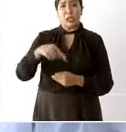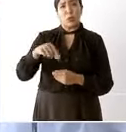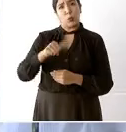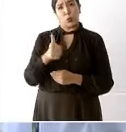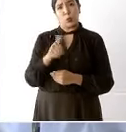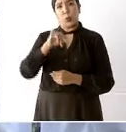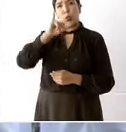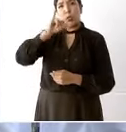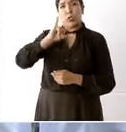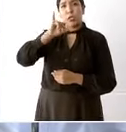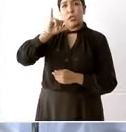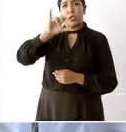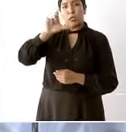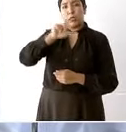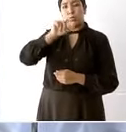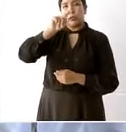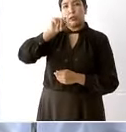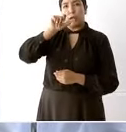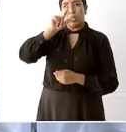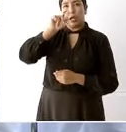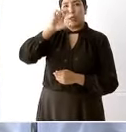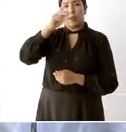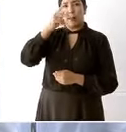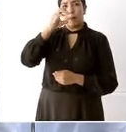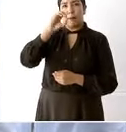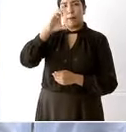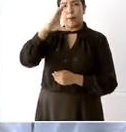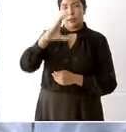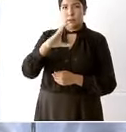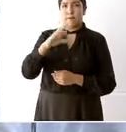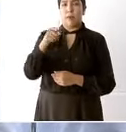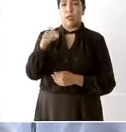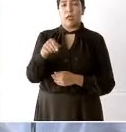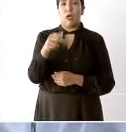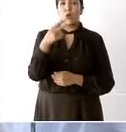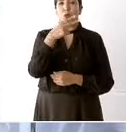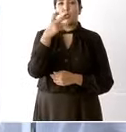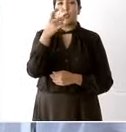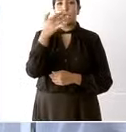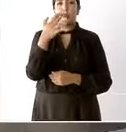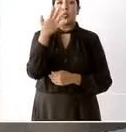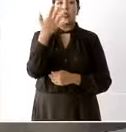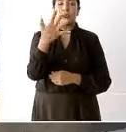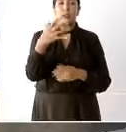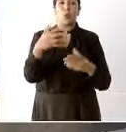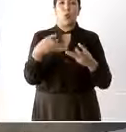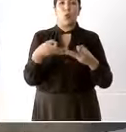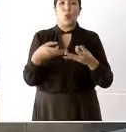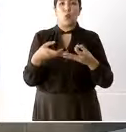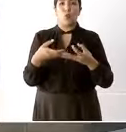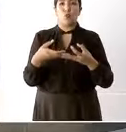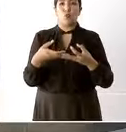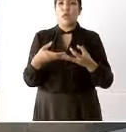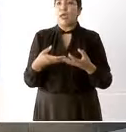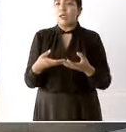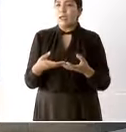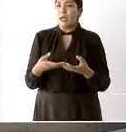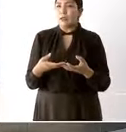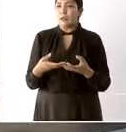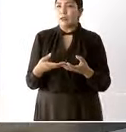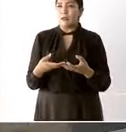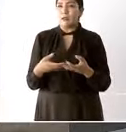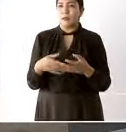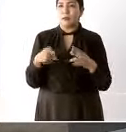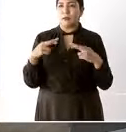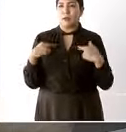predio que de 255 hectáreas. Aquí es una donación que nos está